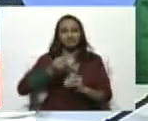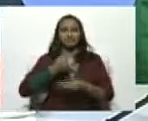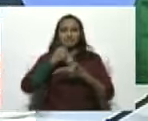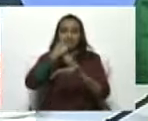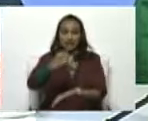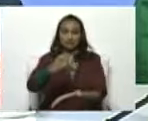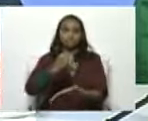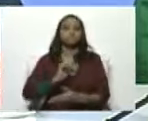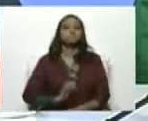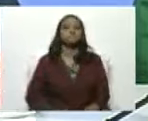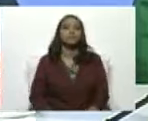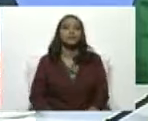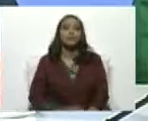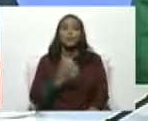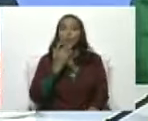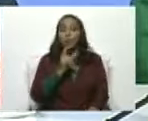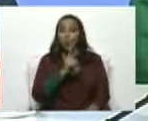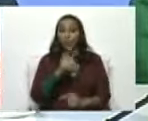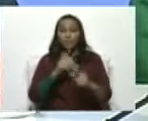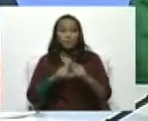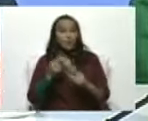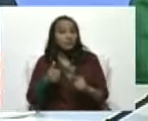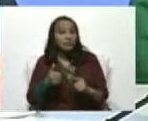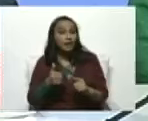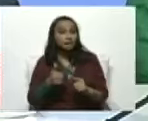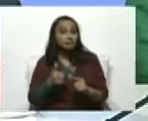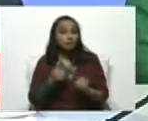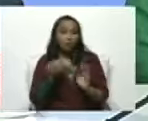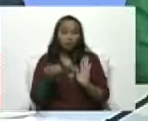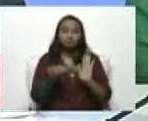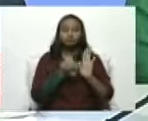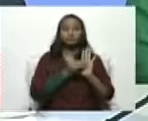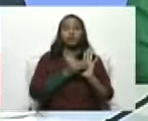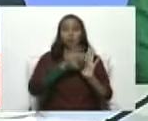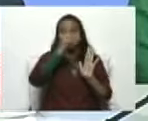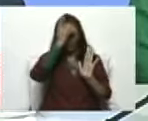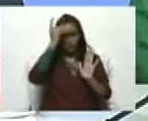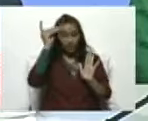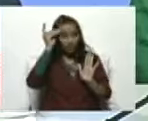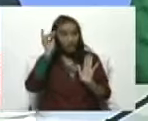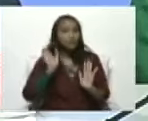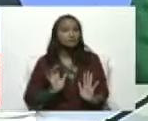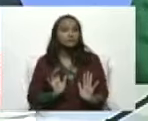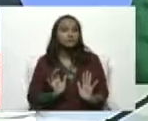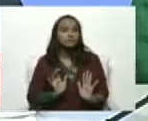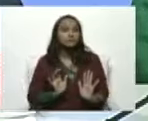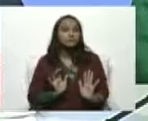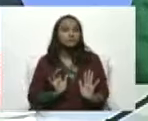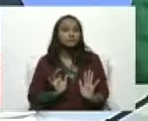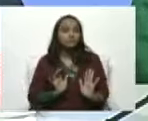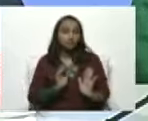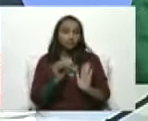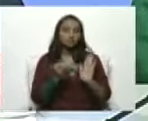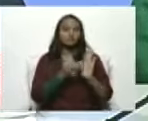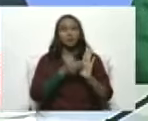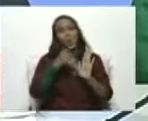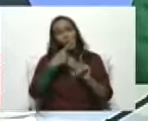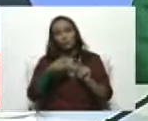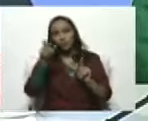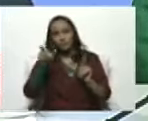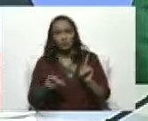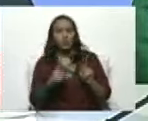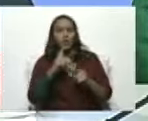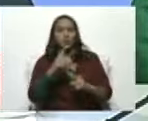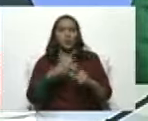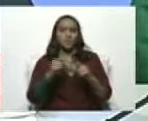artillería en su 1x10 de los CLAP. Lo metió Diosdado Cabello en su 1x10 del partido. Lo metió Francisco Meléa en su